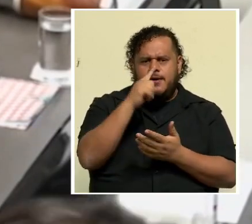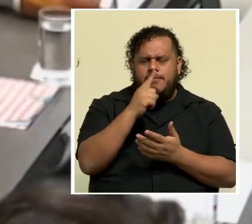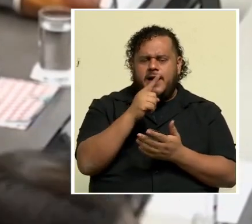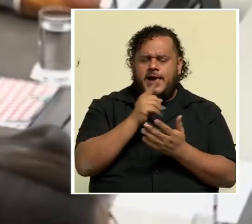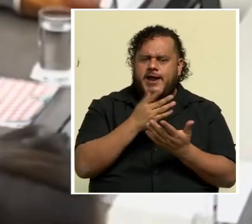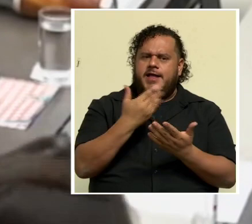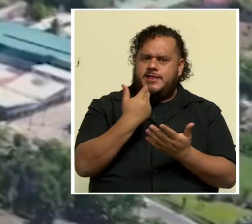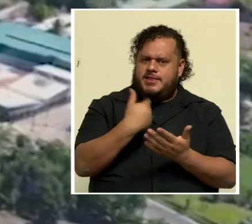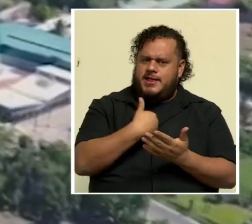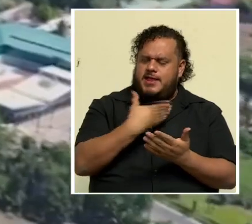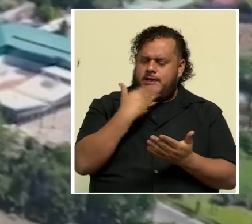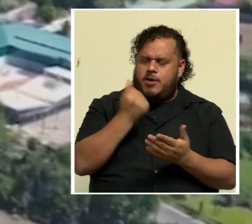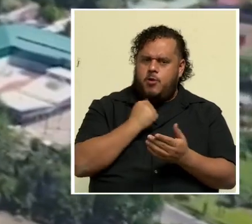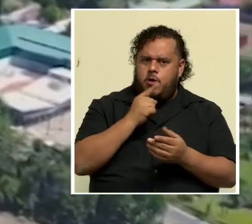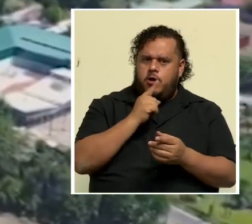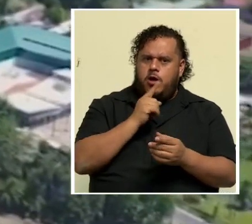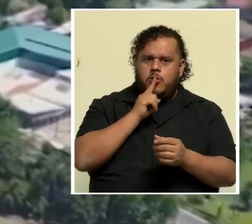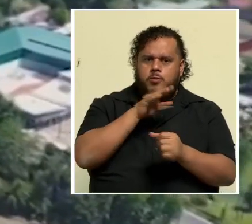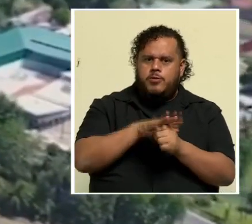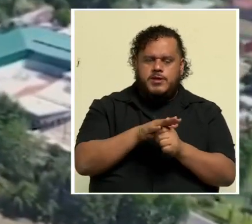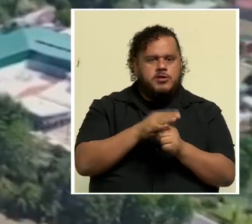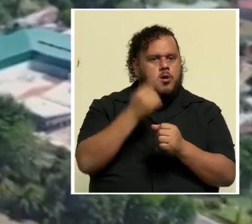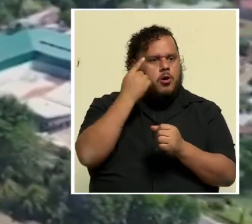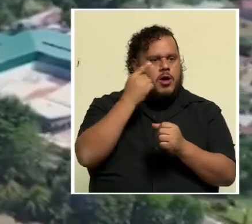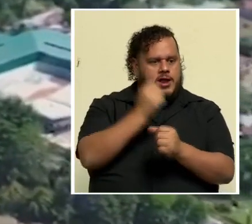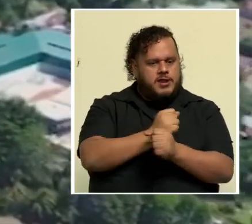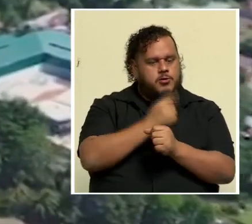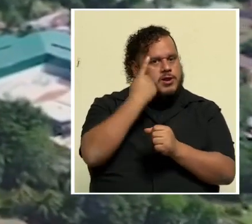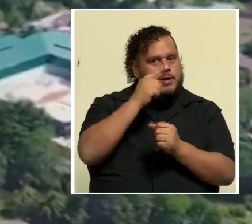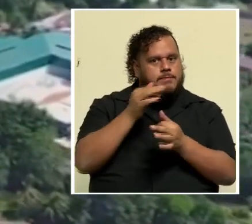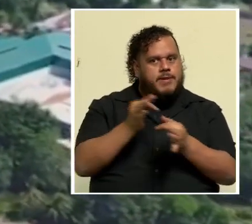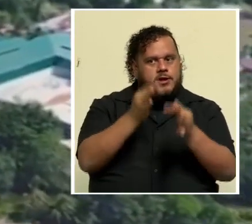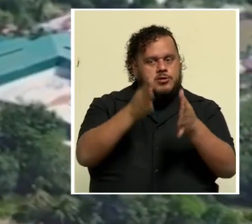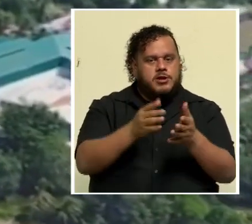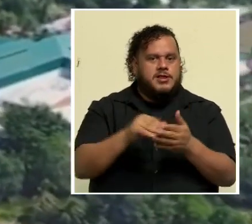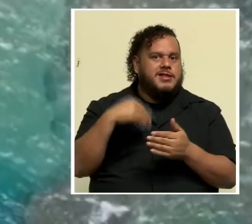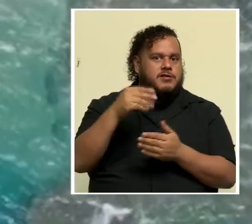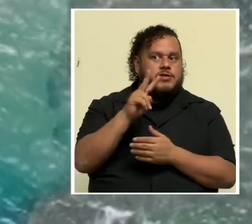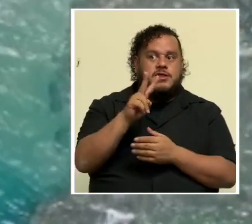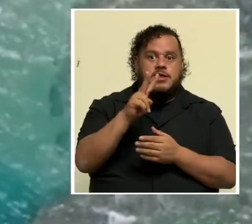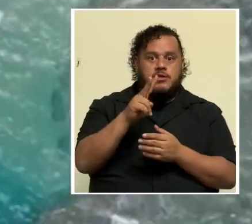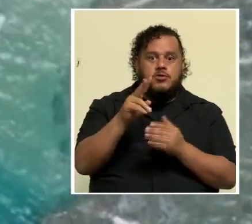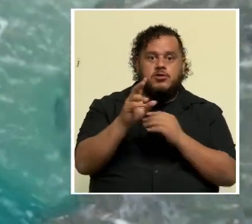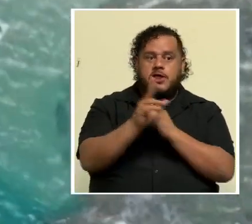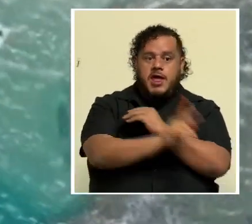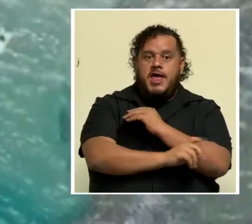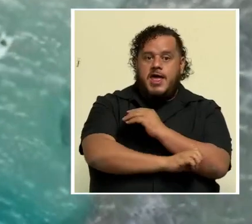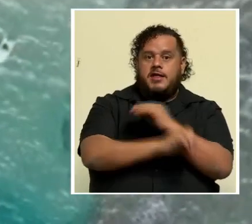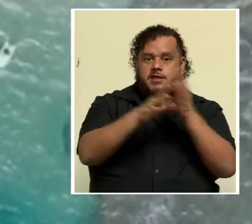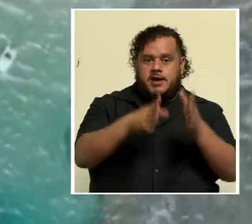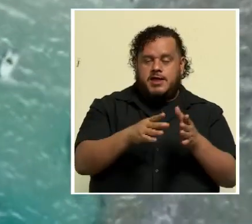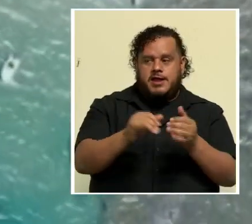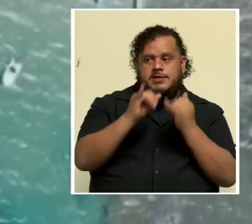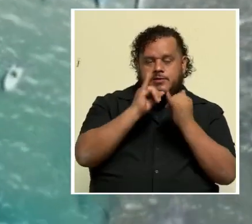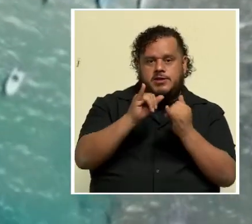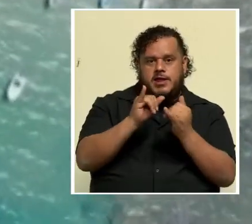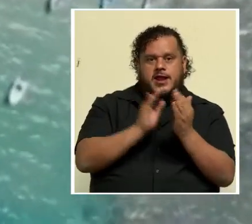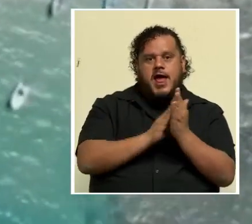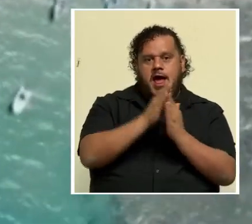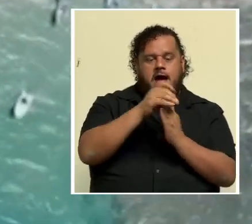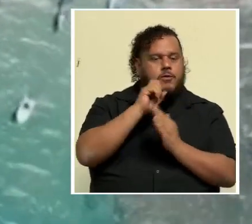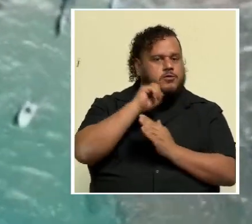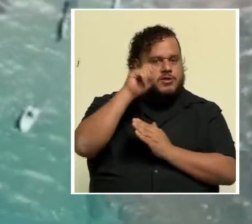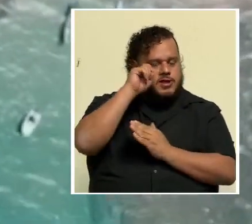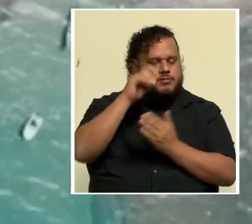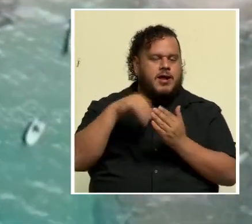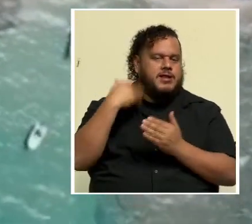y compromiso la inseguridad para los turistas. Esto luego de que 2 extranjeras denunciaran abuso sexual en Cocles. Al regresar, los detalles de